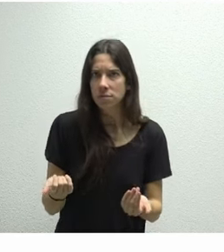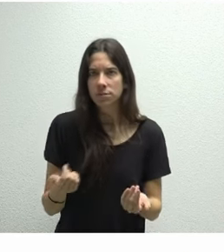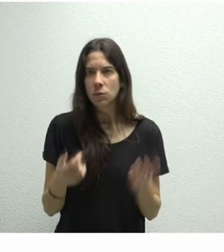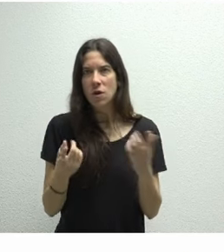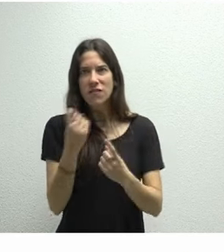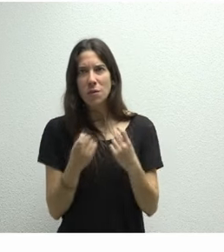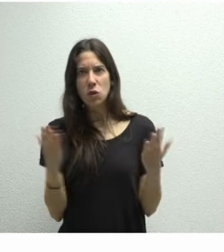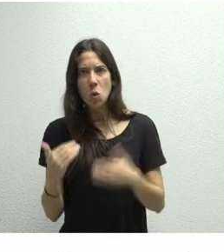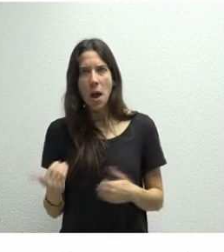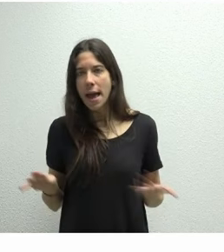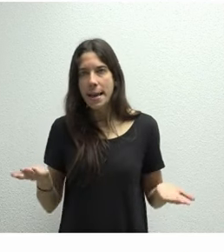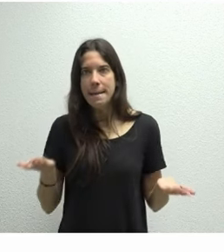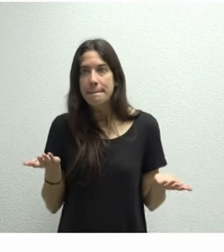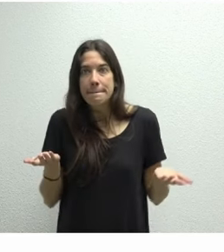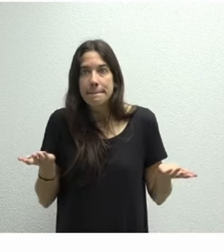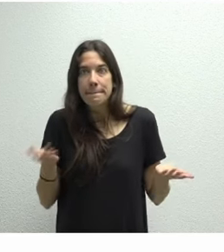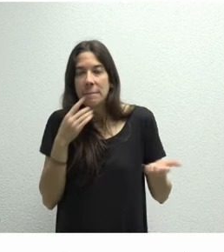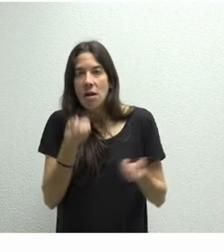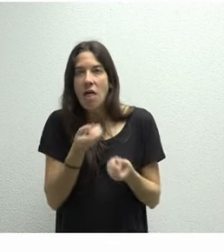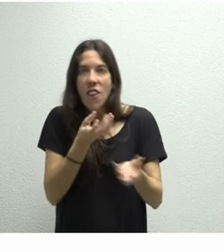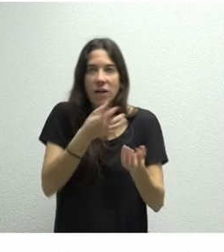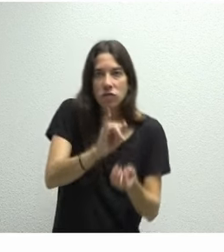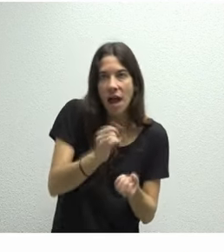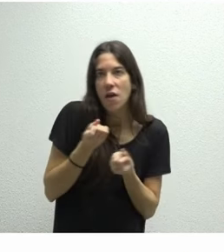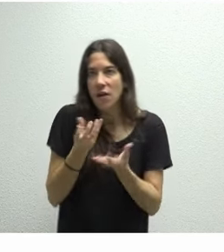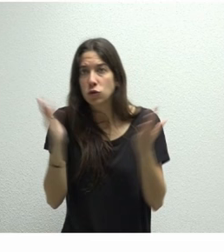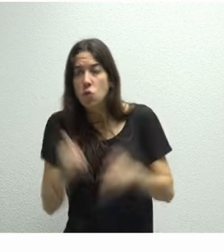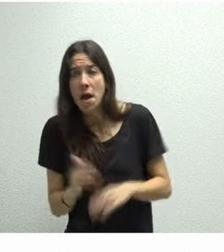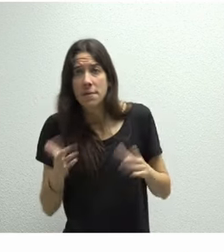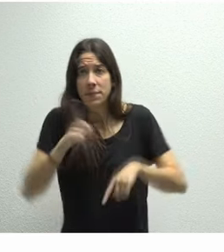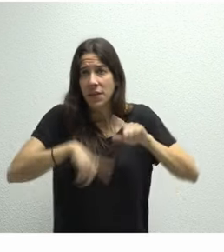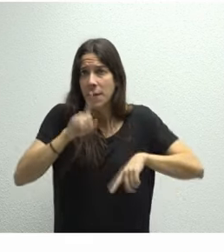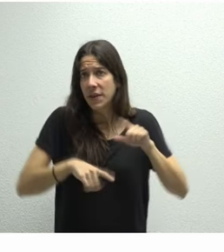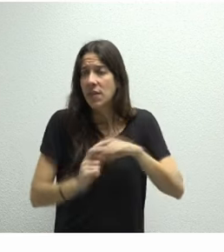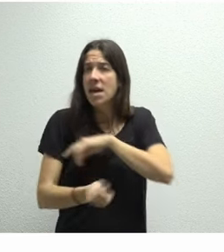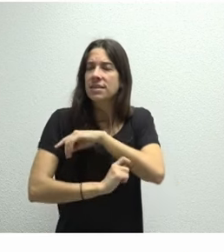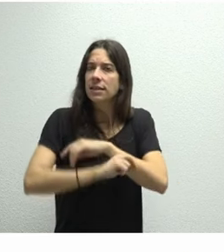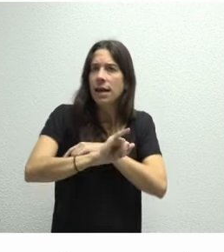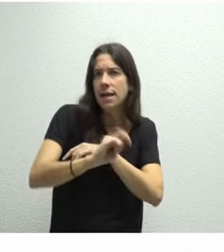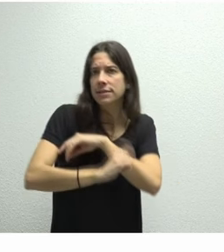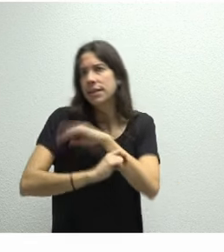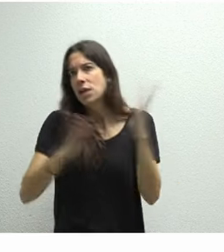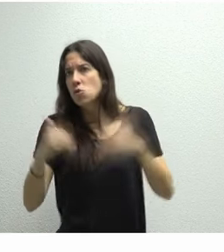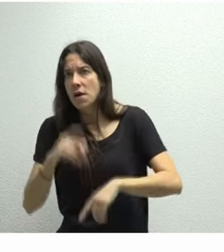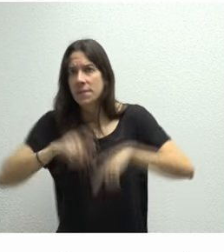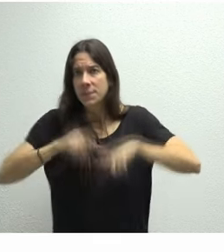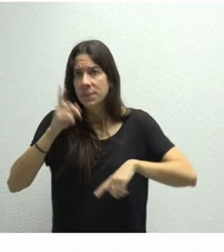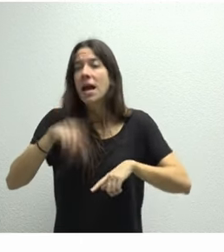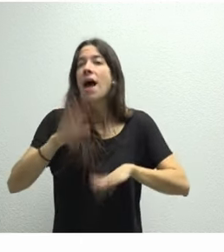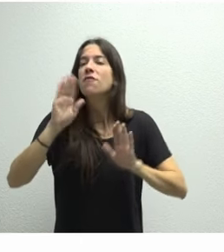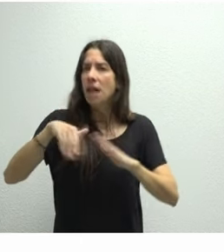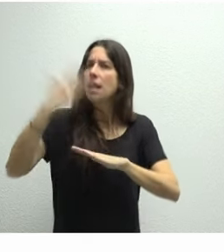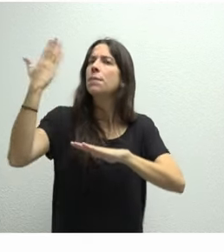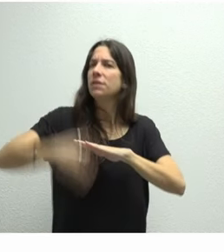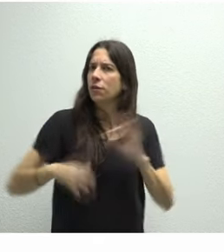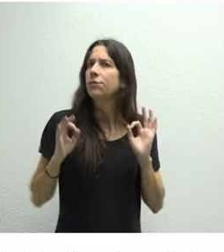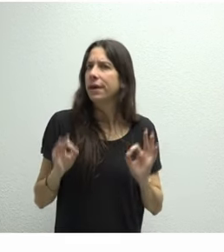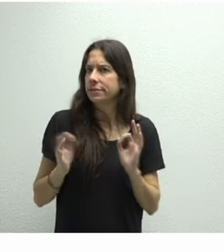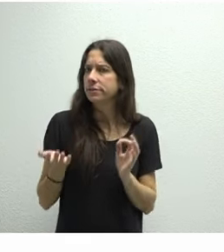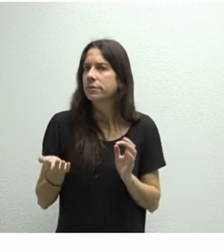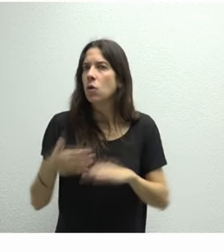no si hay datos no hay datos no o hay estrategias no hay estrategias esa es una limitación que